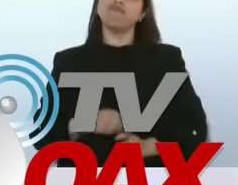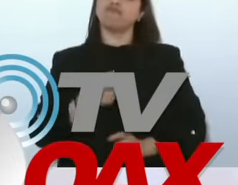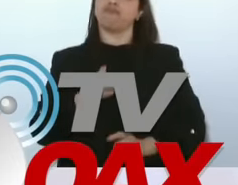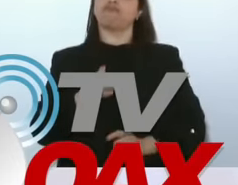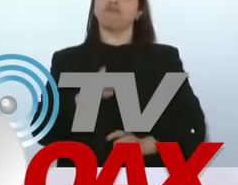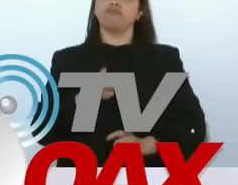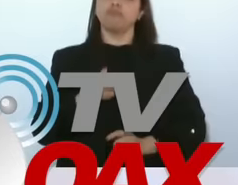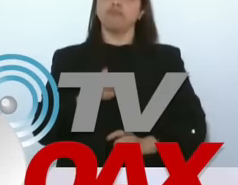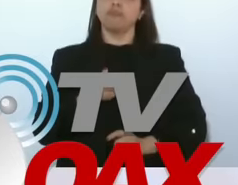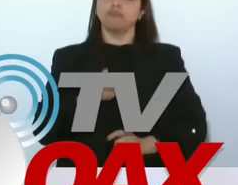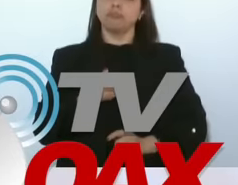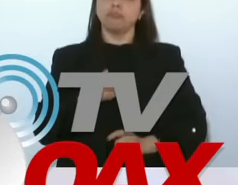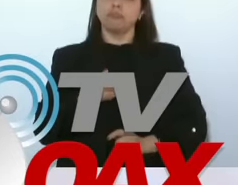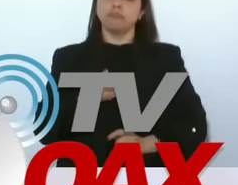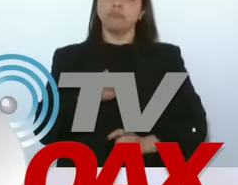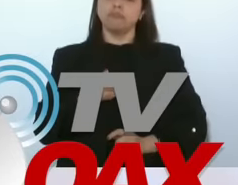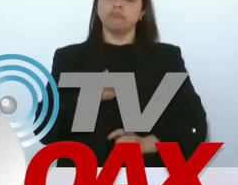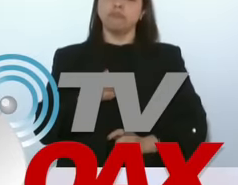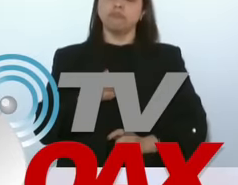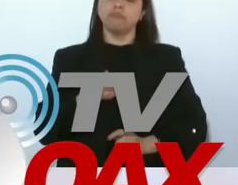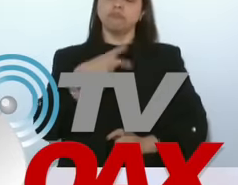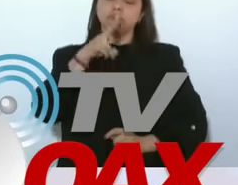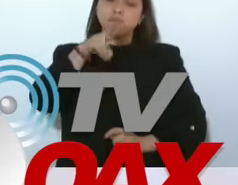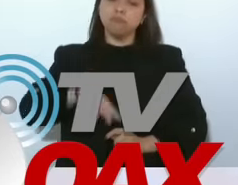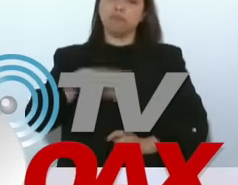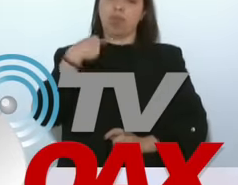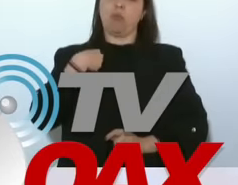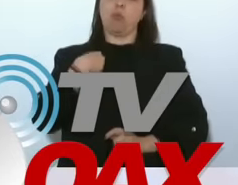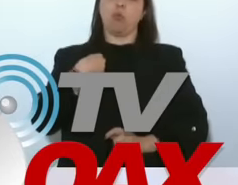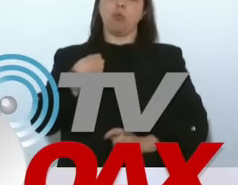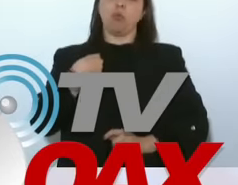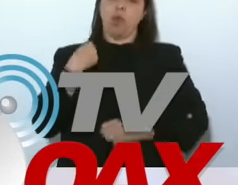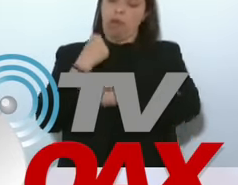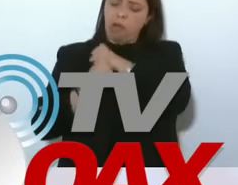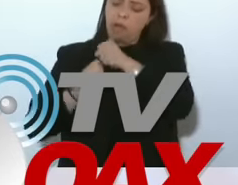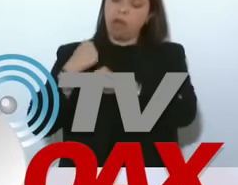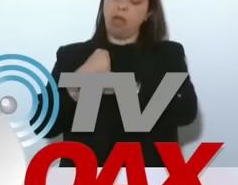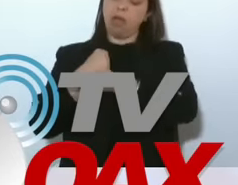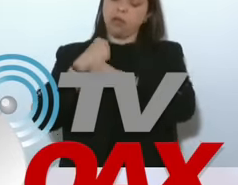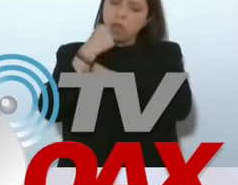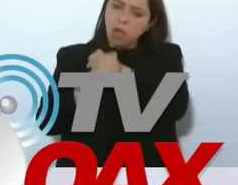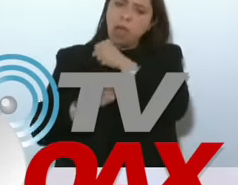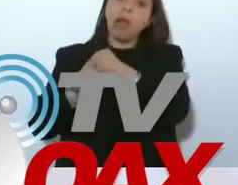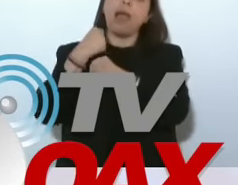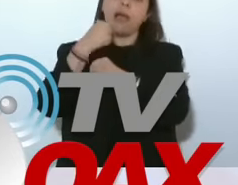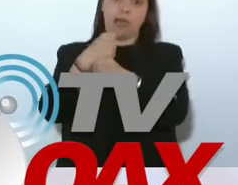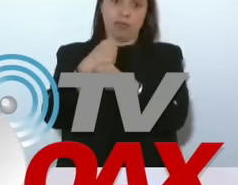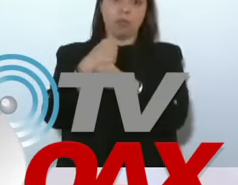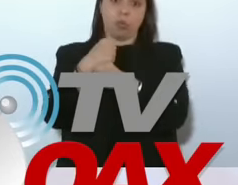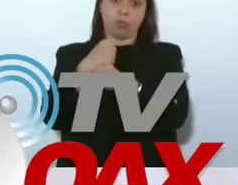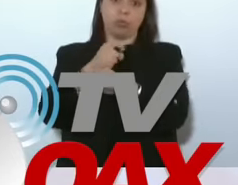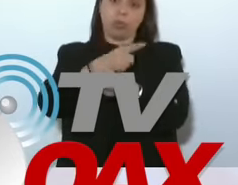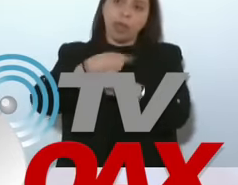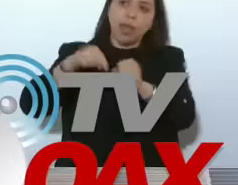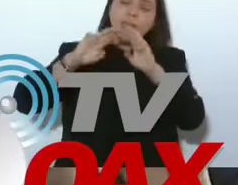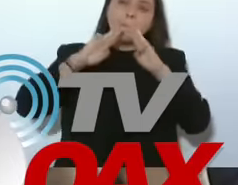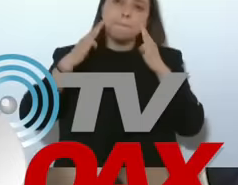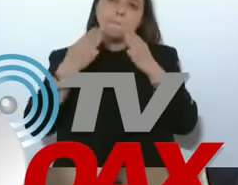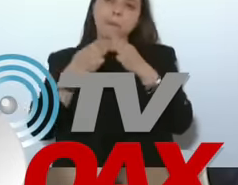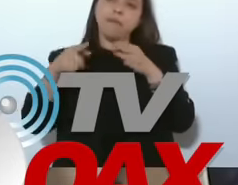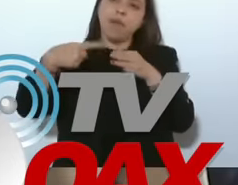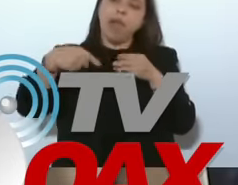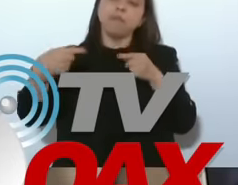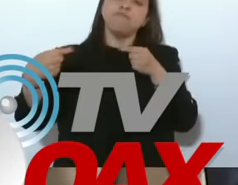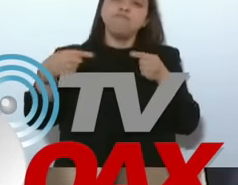después de varios años que estuvimos enfrentándonos a esta mafia, que vendía